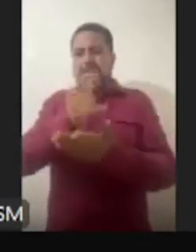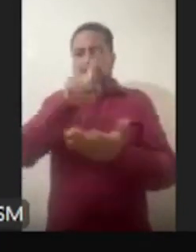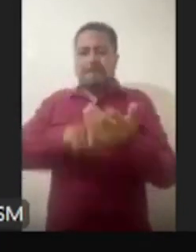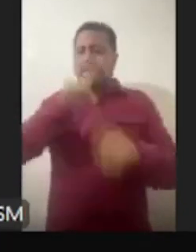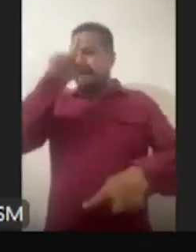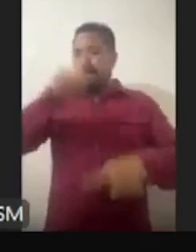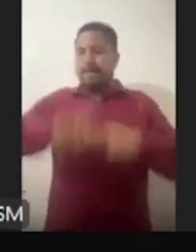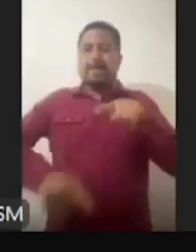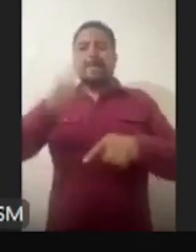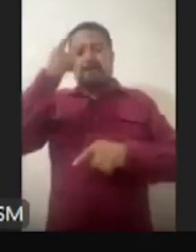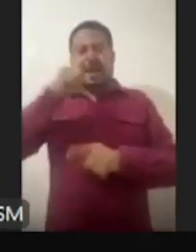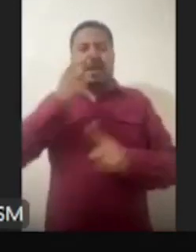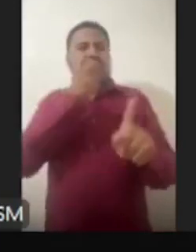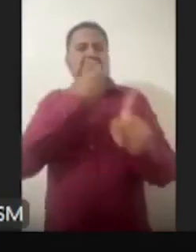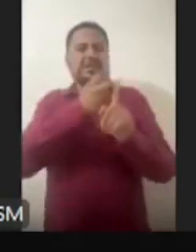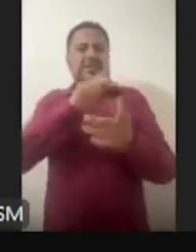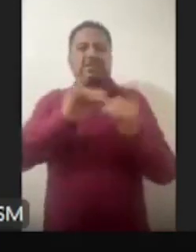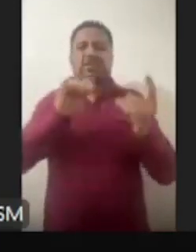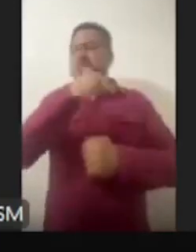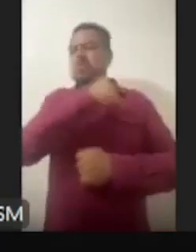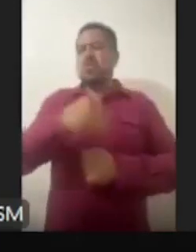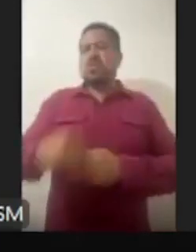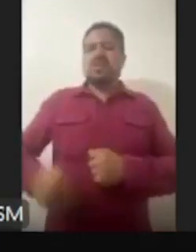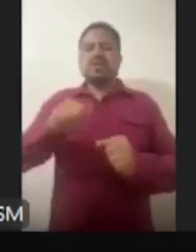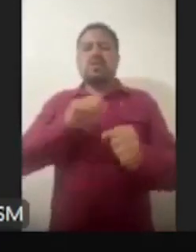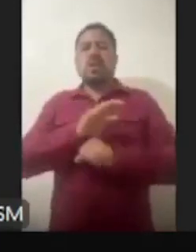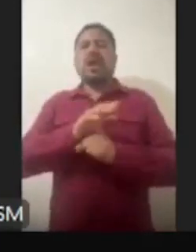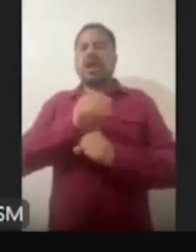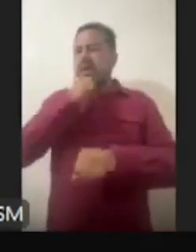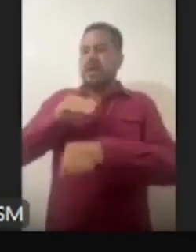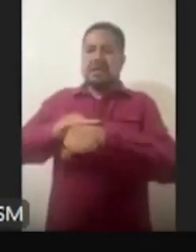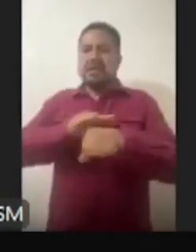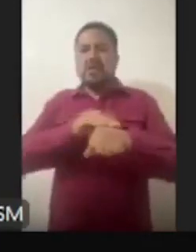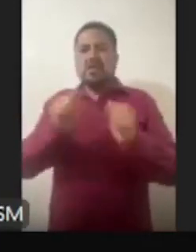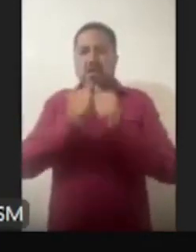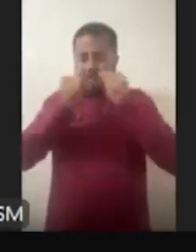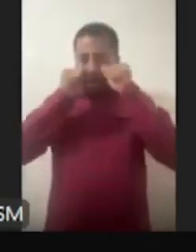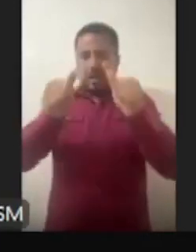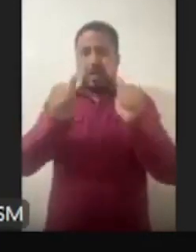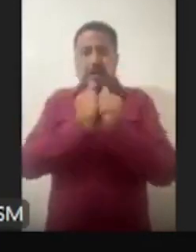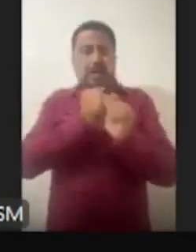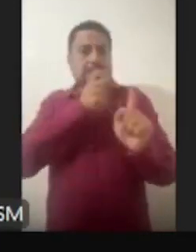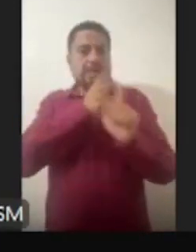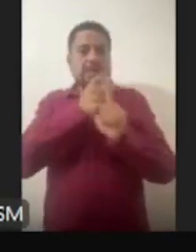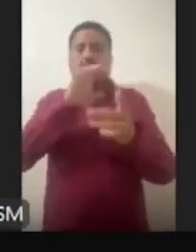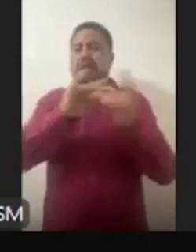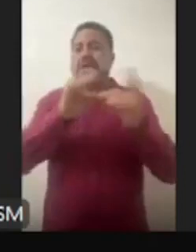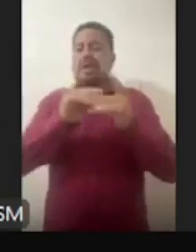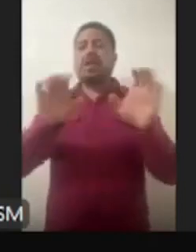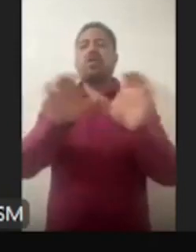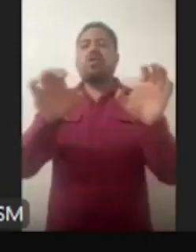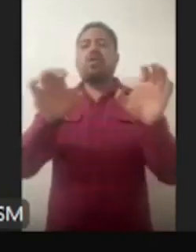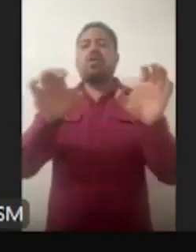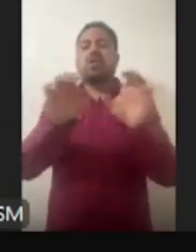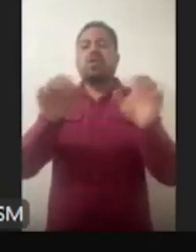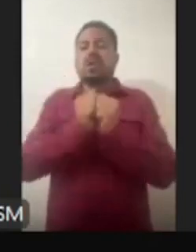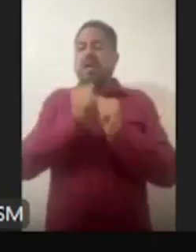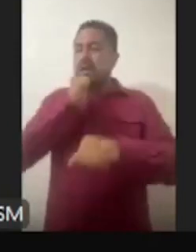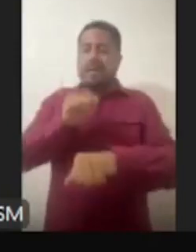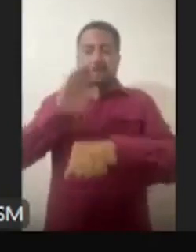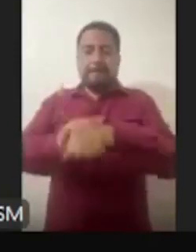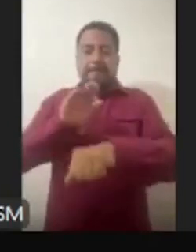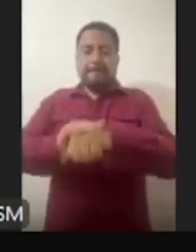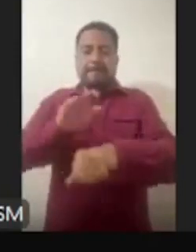el referido municipio e informar a lo referente al cumplimiento del mismo. Ahora bien, de las constancias que corren en auto, se advierte que la